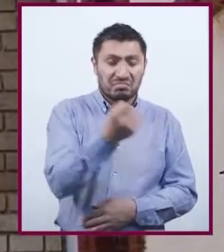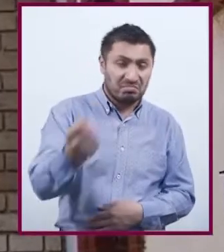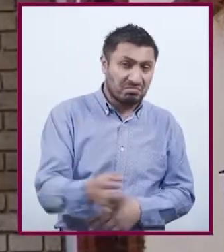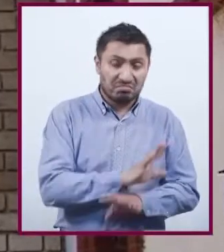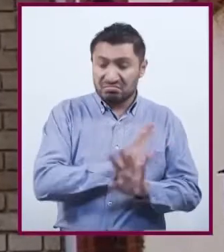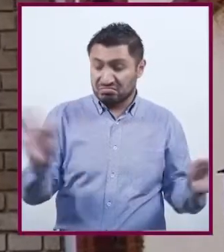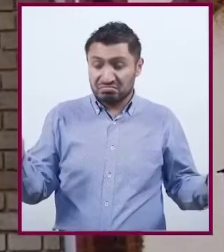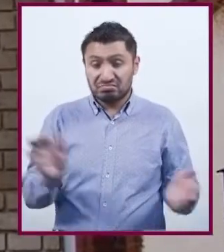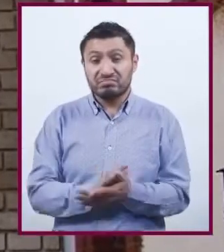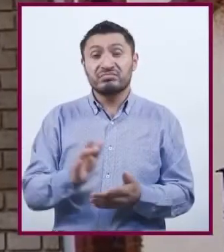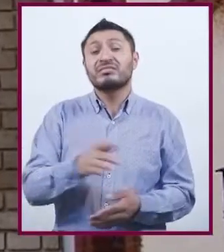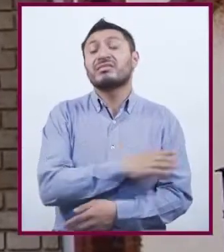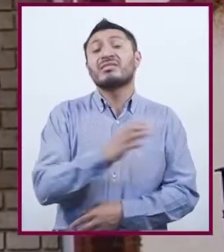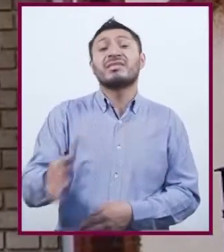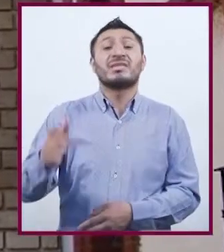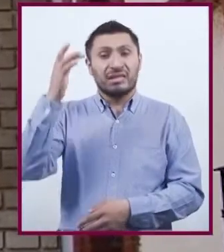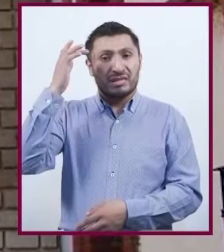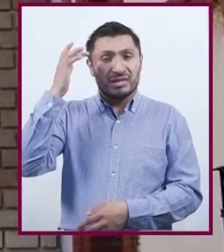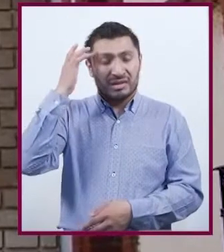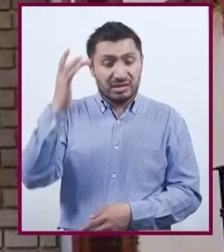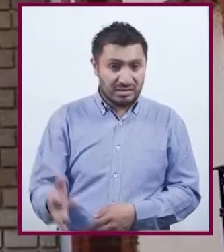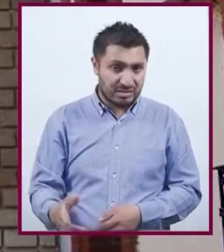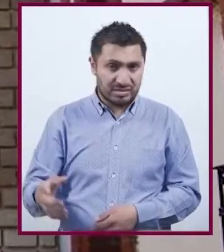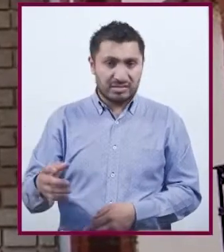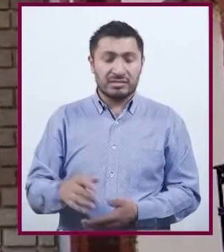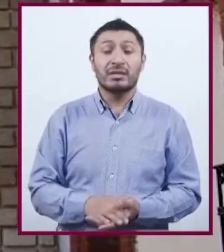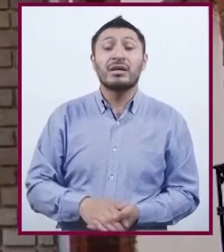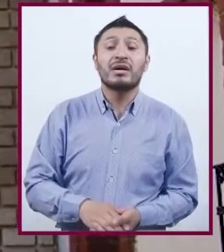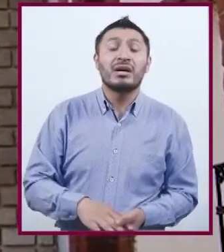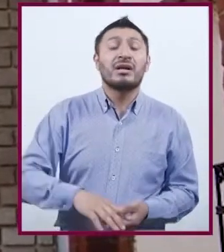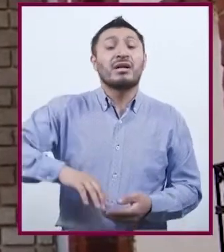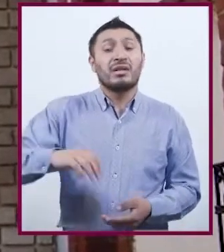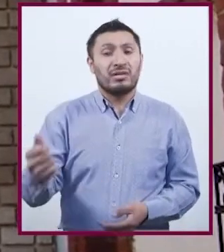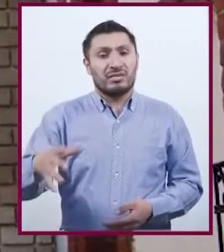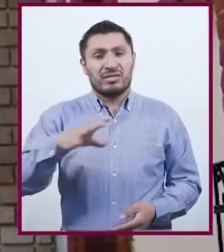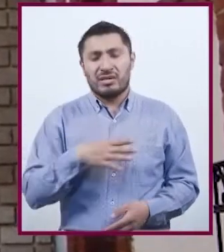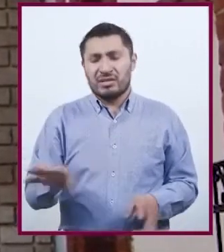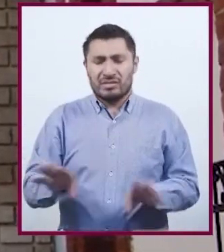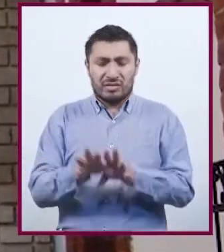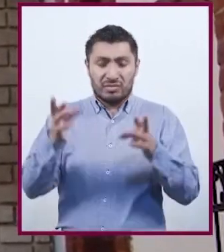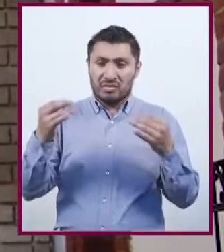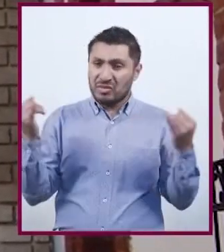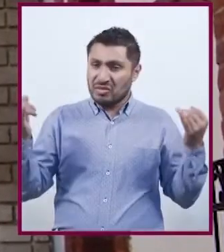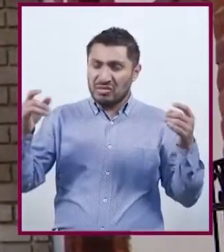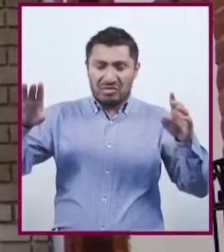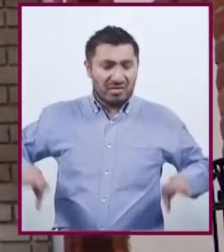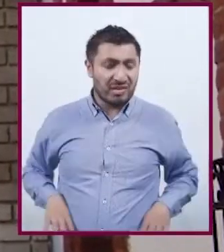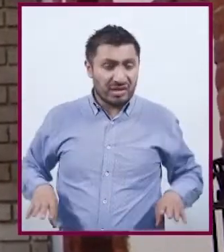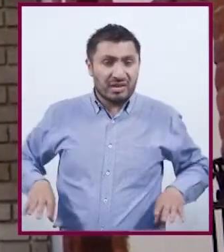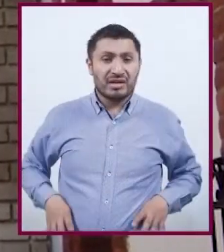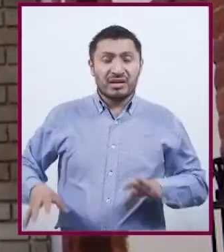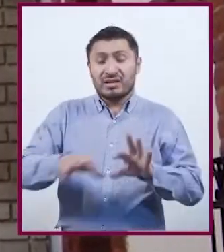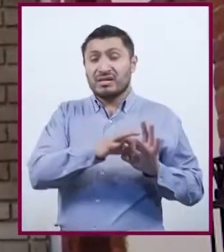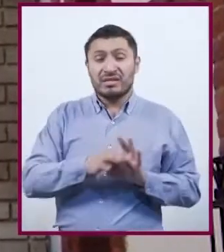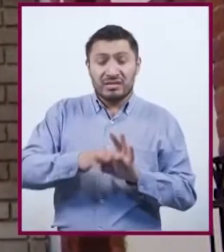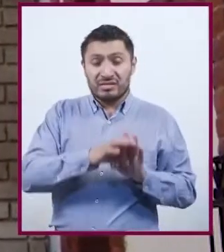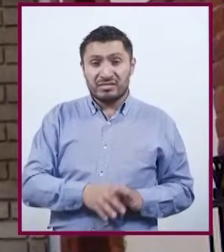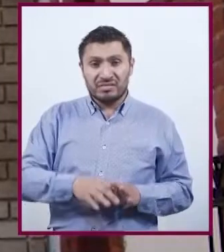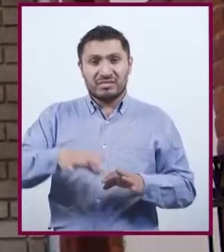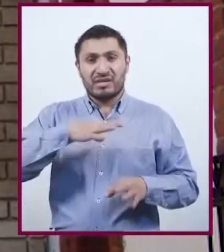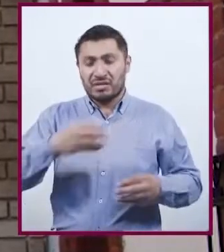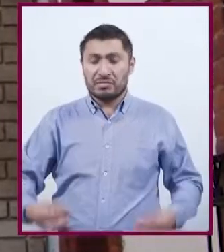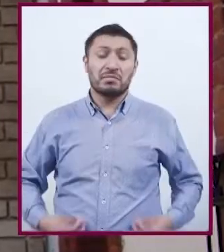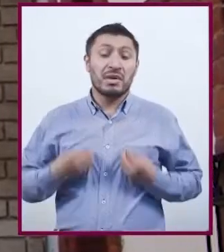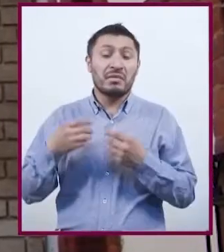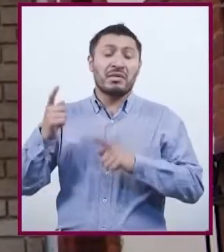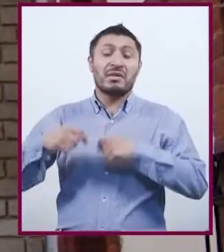San Juan Tlihuaca ha sido un referente de la identidad, simbolismo y unión, en cuyo marco han sobrevivido tradiciones